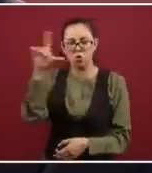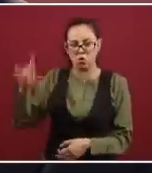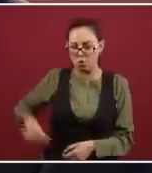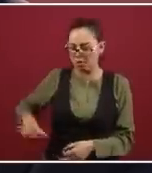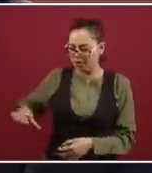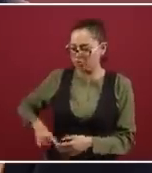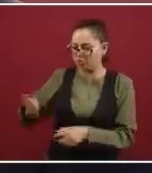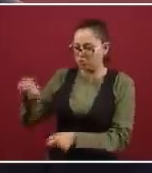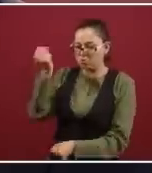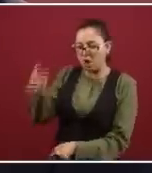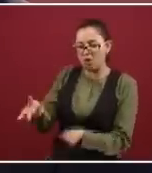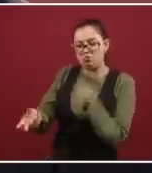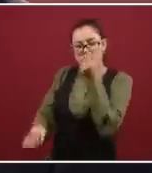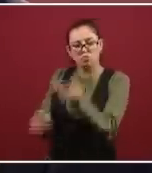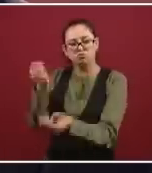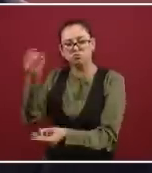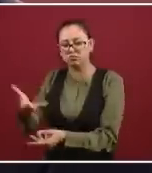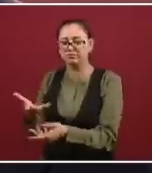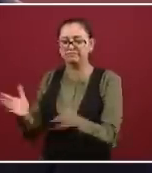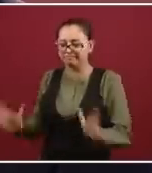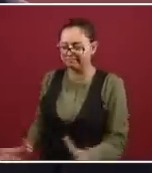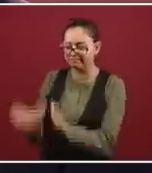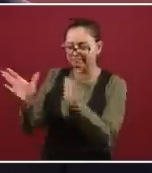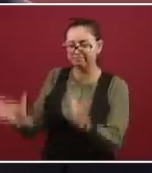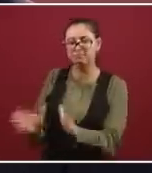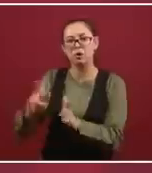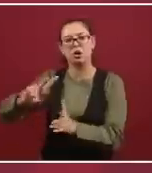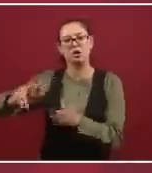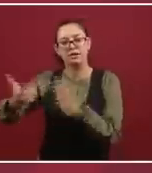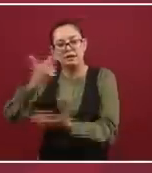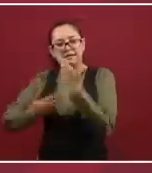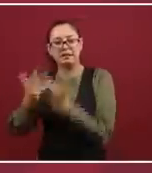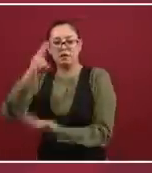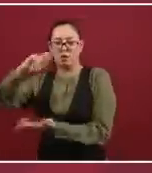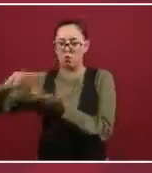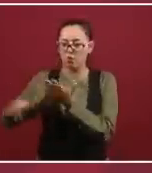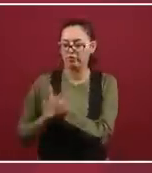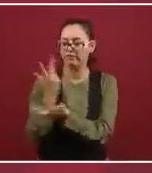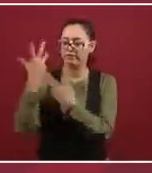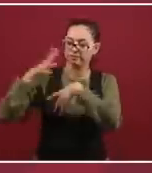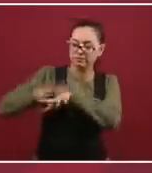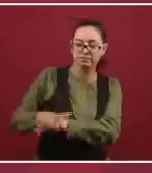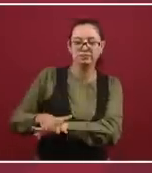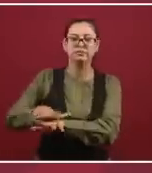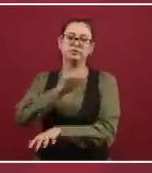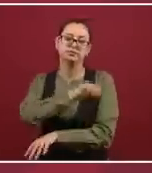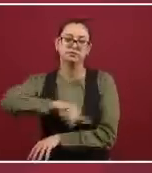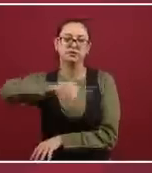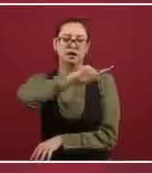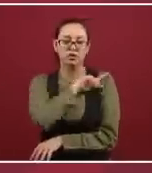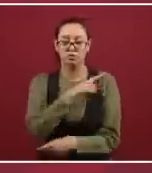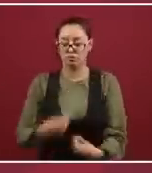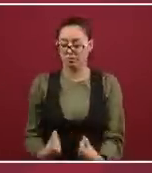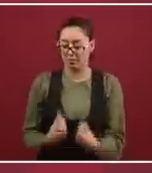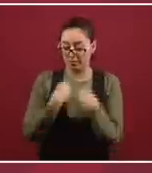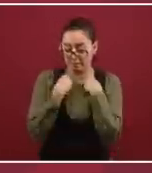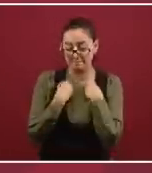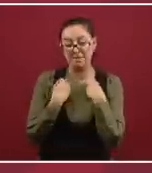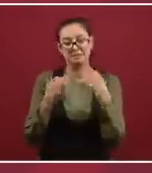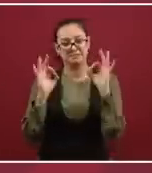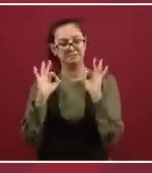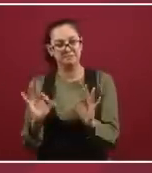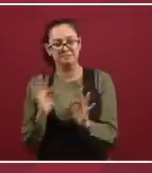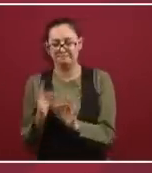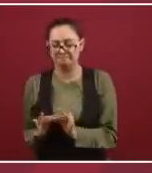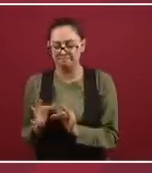Nacional, que le brinde oportunidades de incorporarse a una vida sana, una vida productiva, una vida saludable